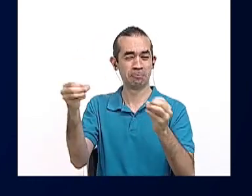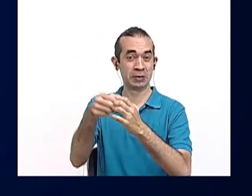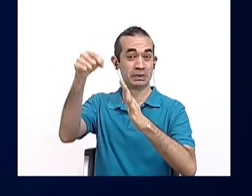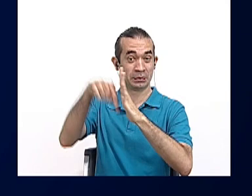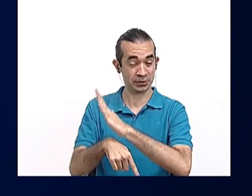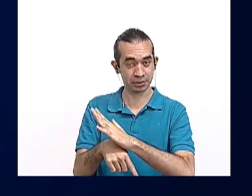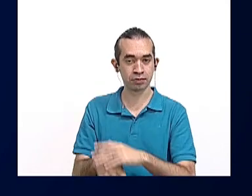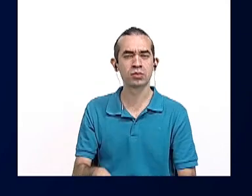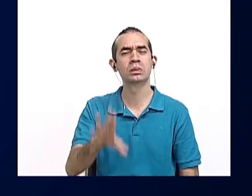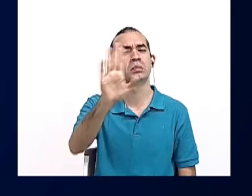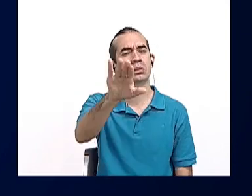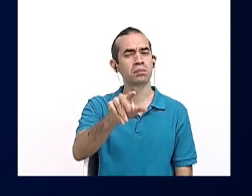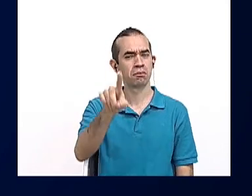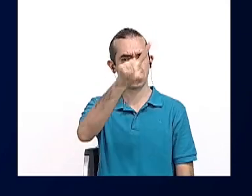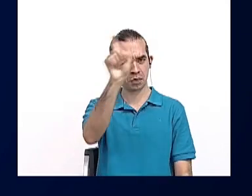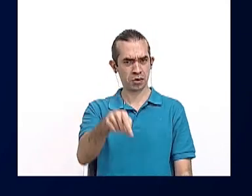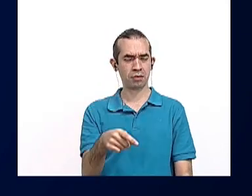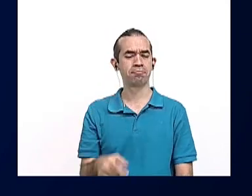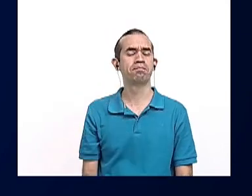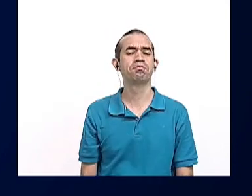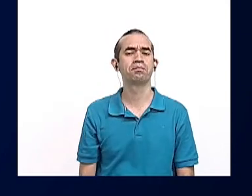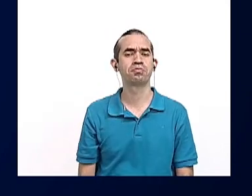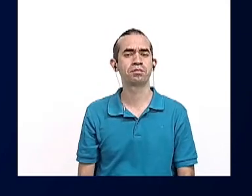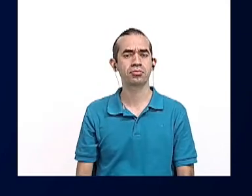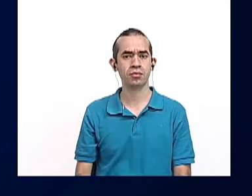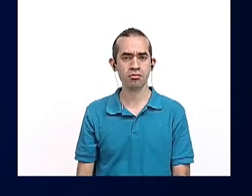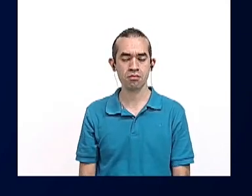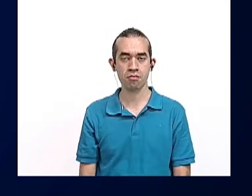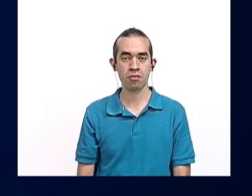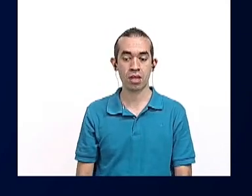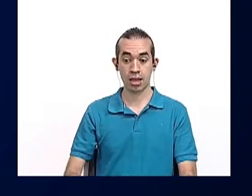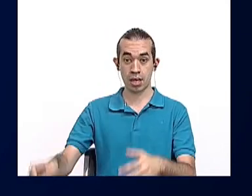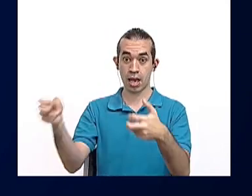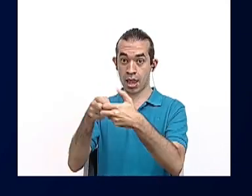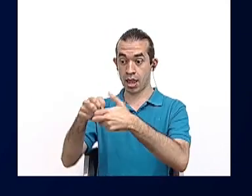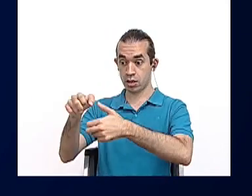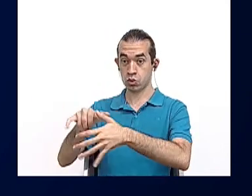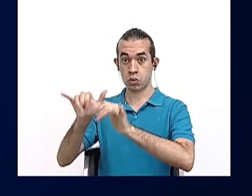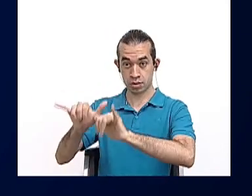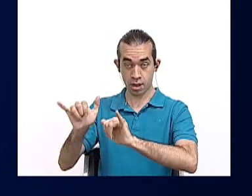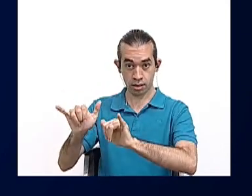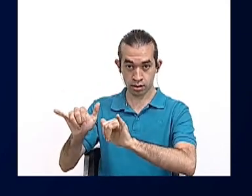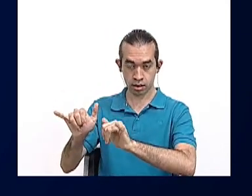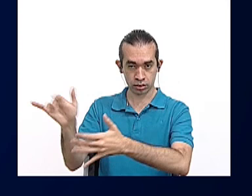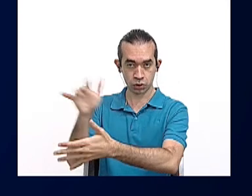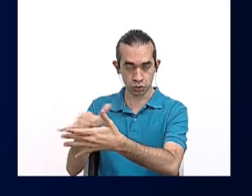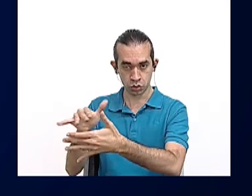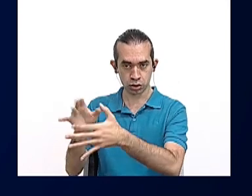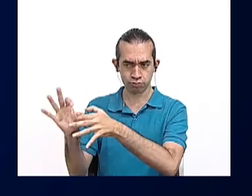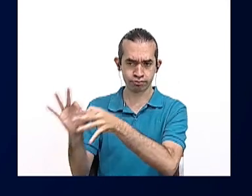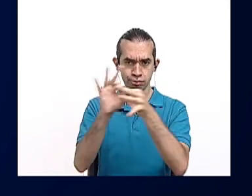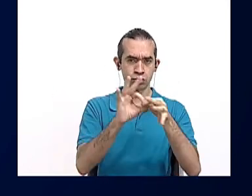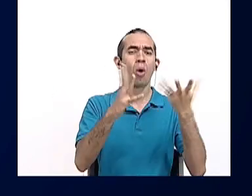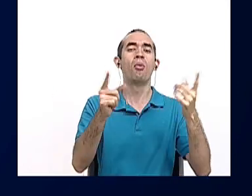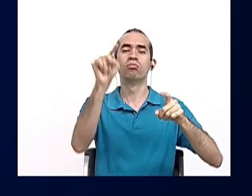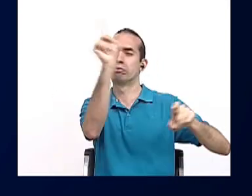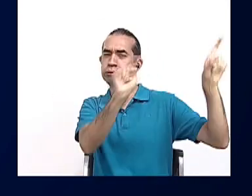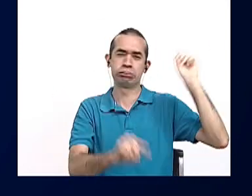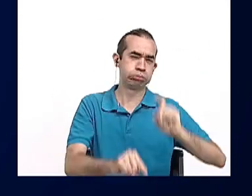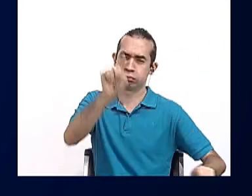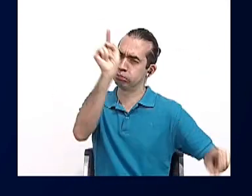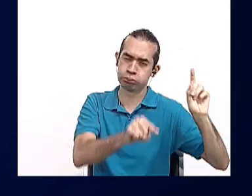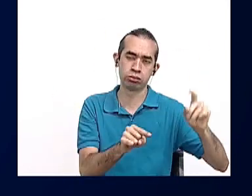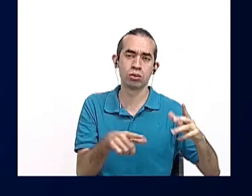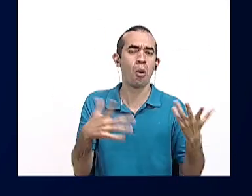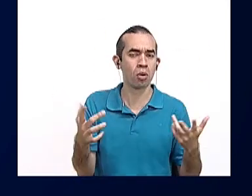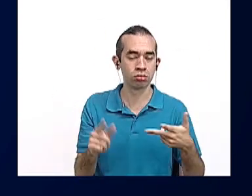También han relacionado el estudio de la electrostática con la formación de los rayos. Y por último, ¿por qué es